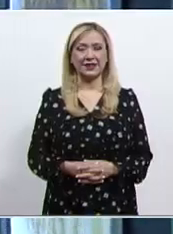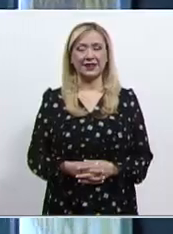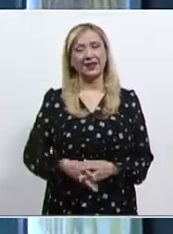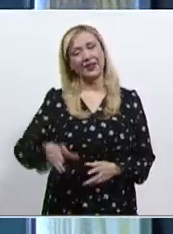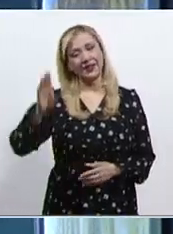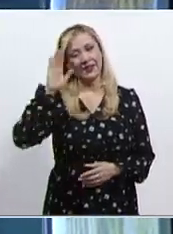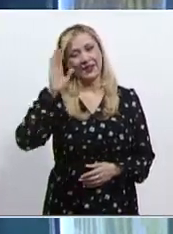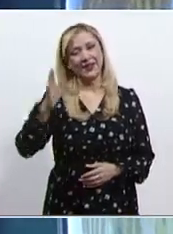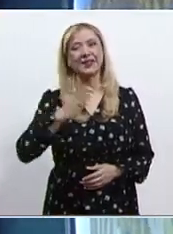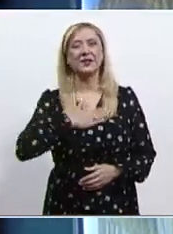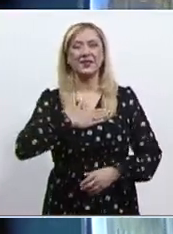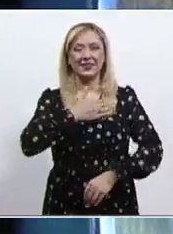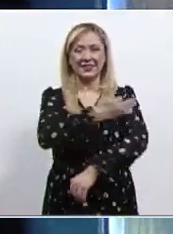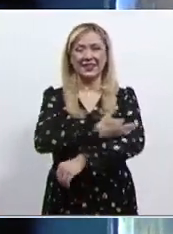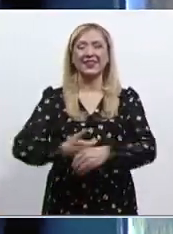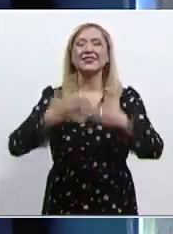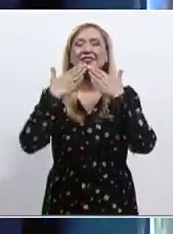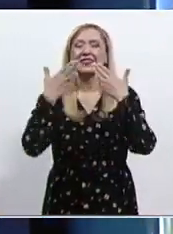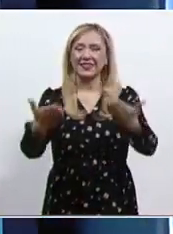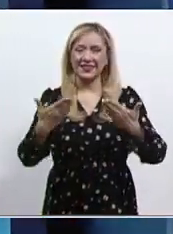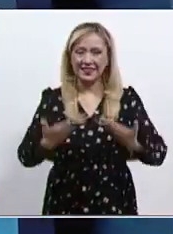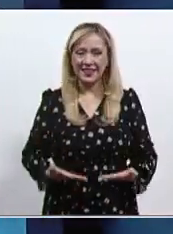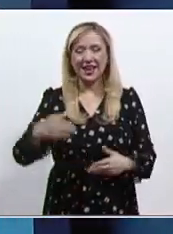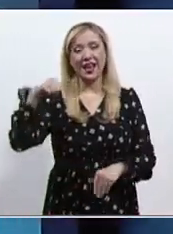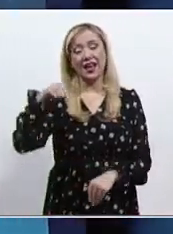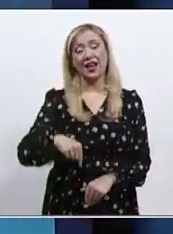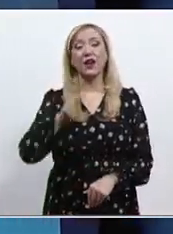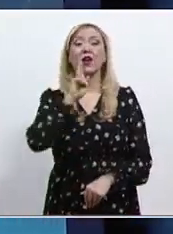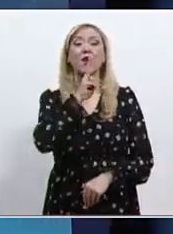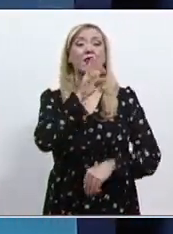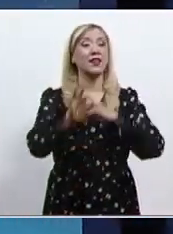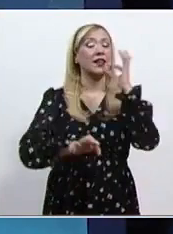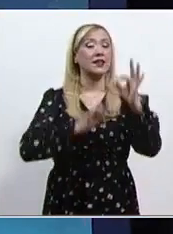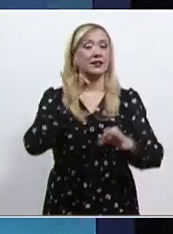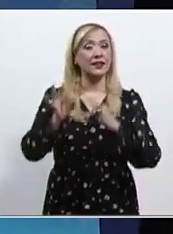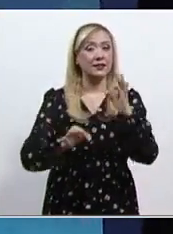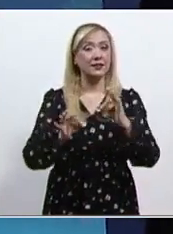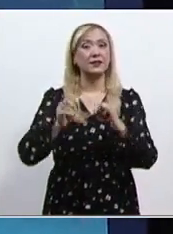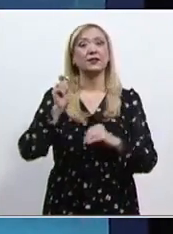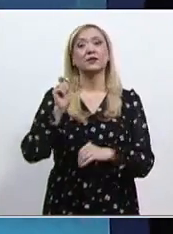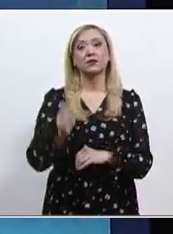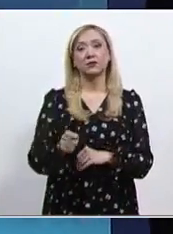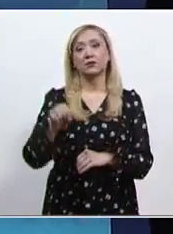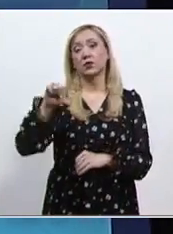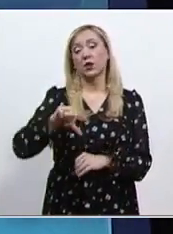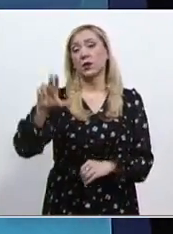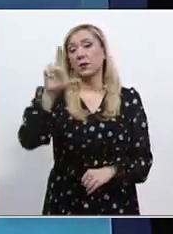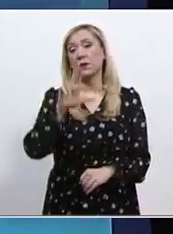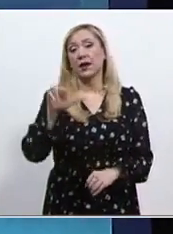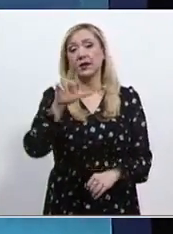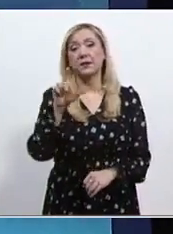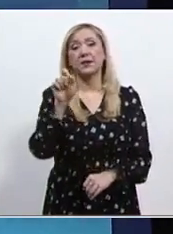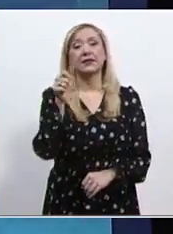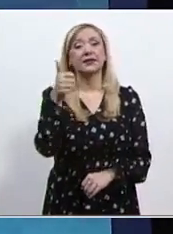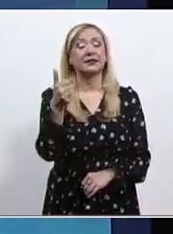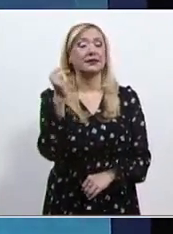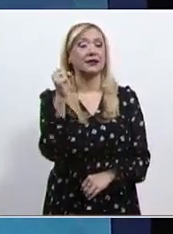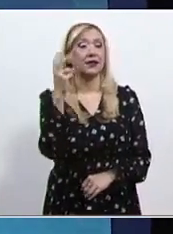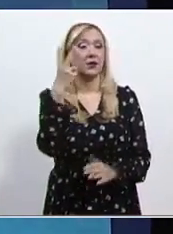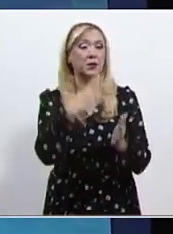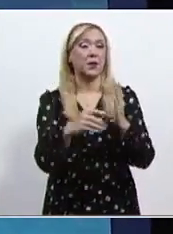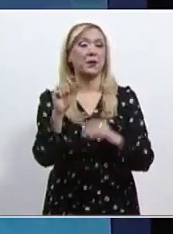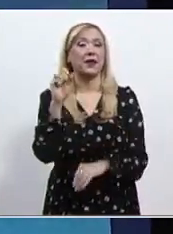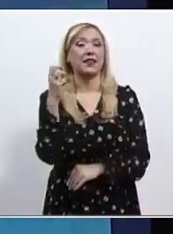Hola qué tal Muy buenas tardes Les damos la más cordial bienvenida a este espacio de noticias corta informativo hoy que es martes 26 de septiembre de